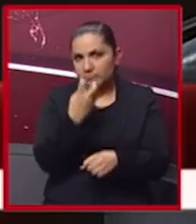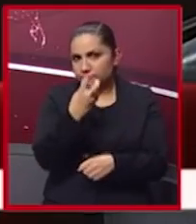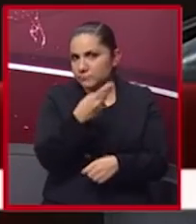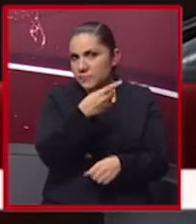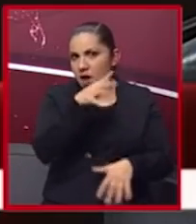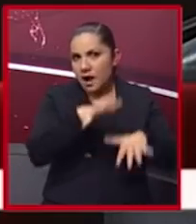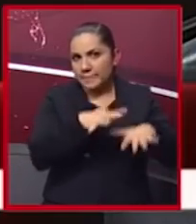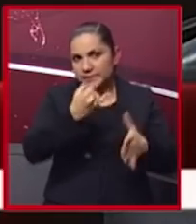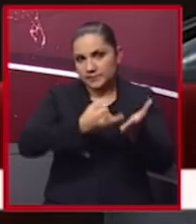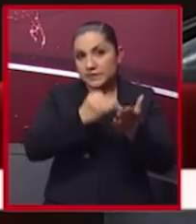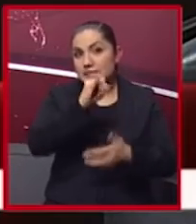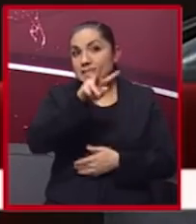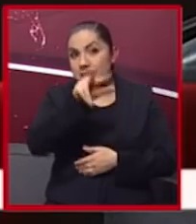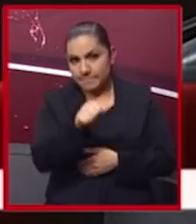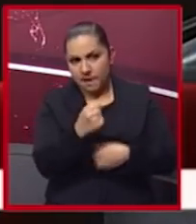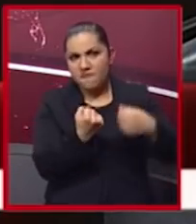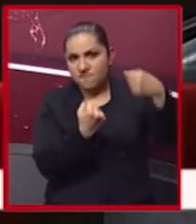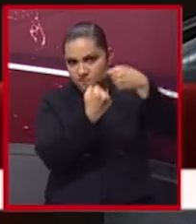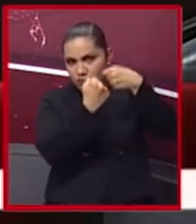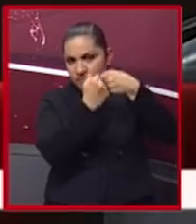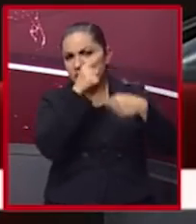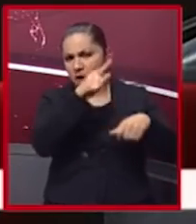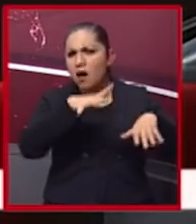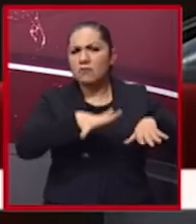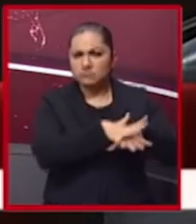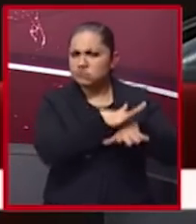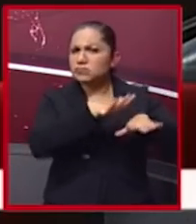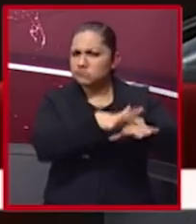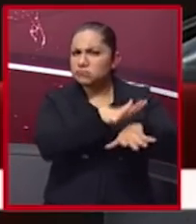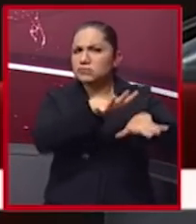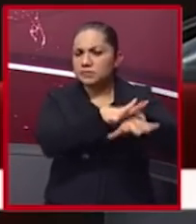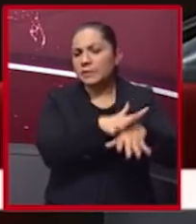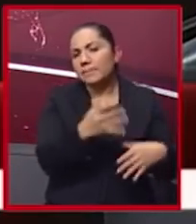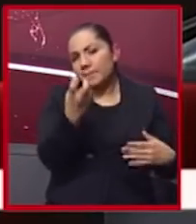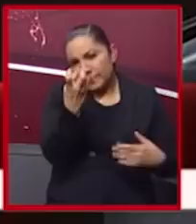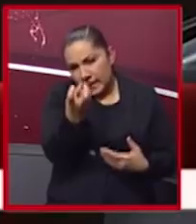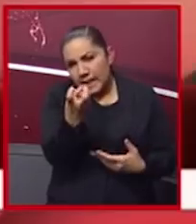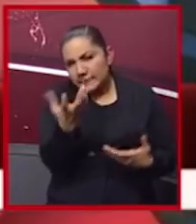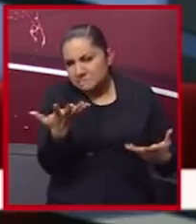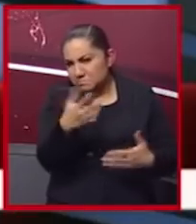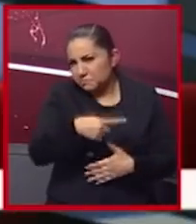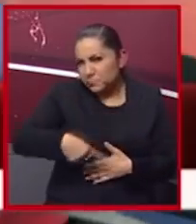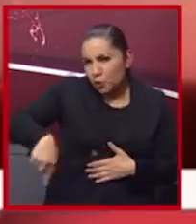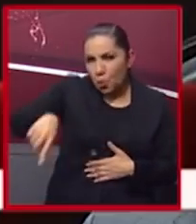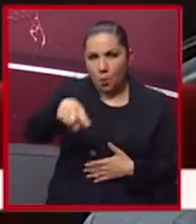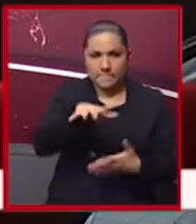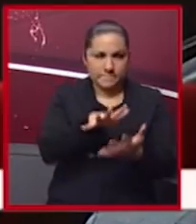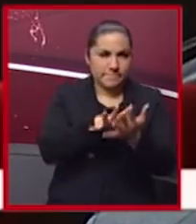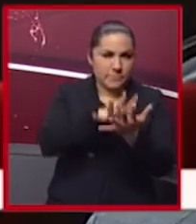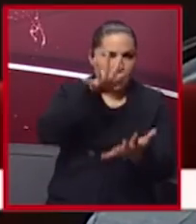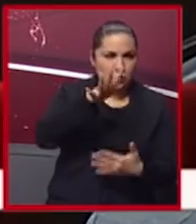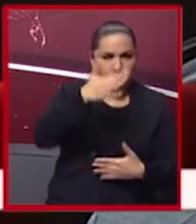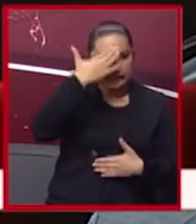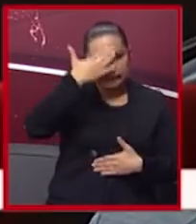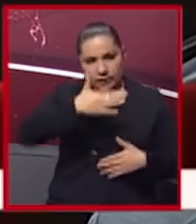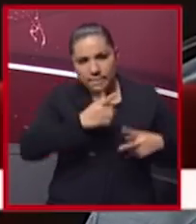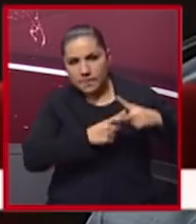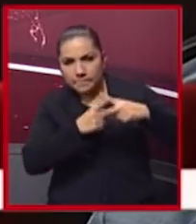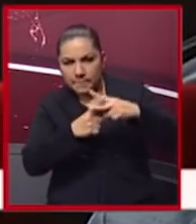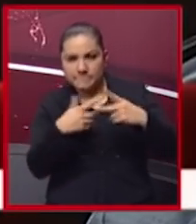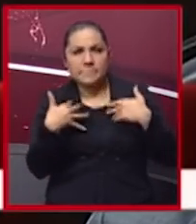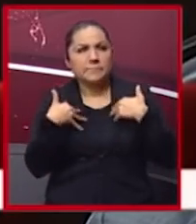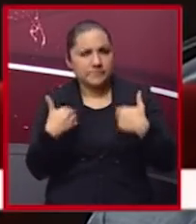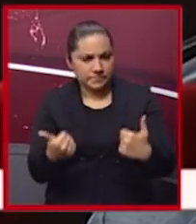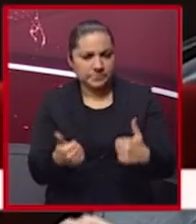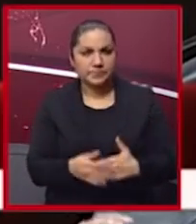del IVA en el caso de la frontera. Entonces eso es se entiende relativamente bien. Han engañado a México